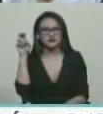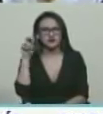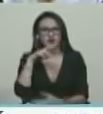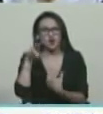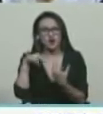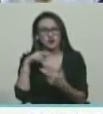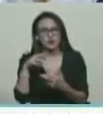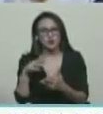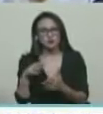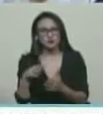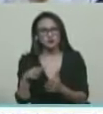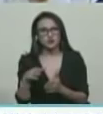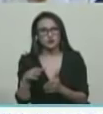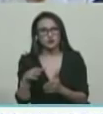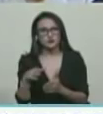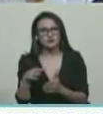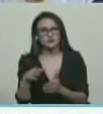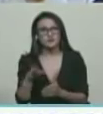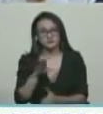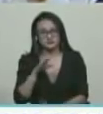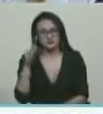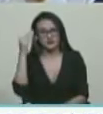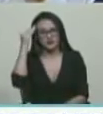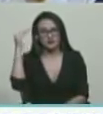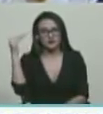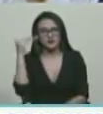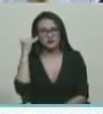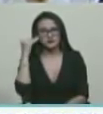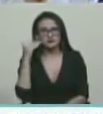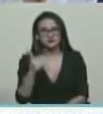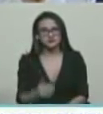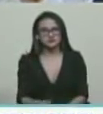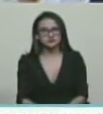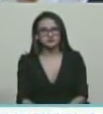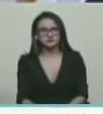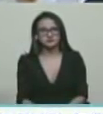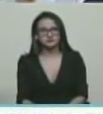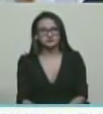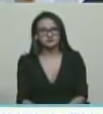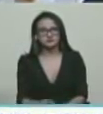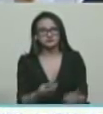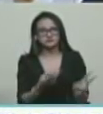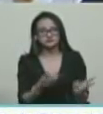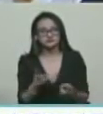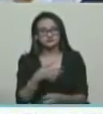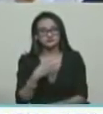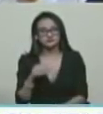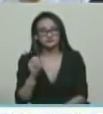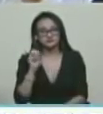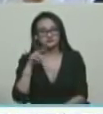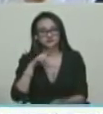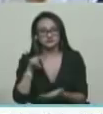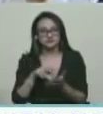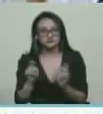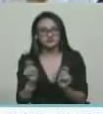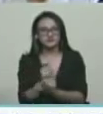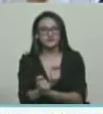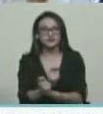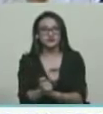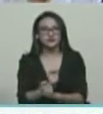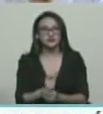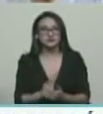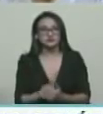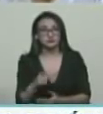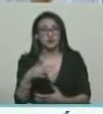revolución de la República Popular Democrática de Corea, invitados como presidente de la Asamblea Nacional Constituyente, porque a ellos